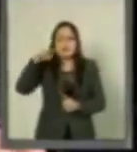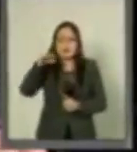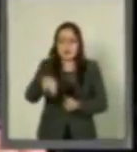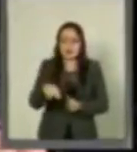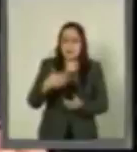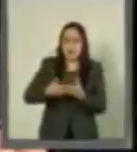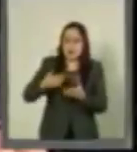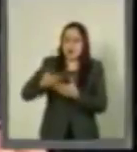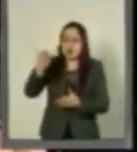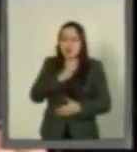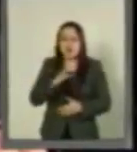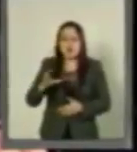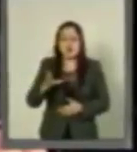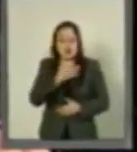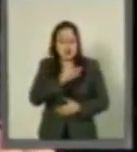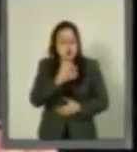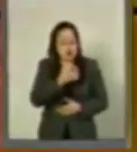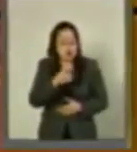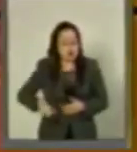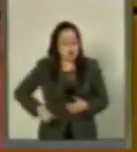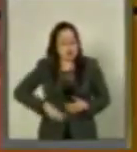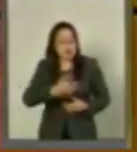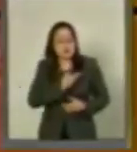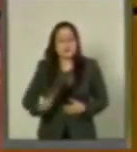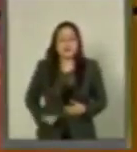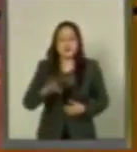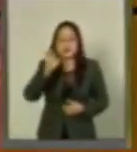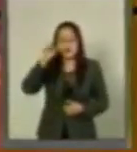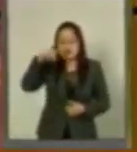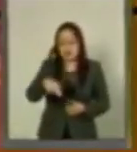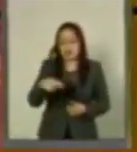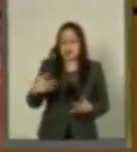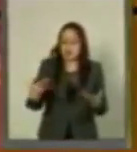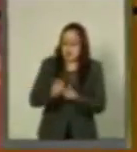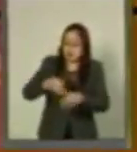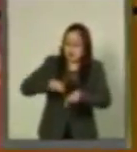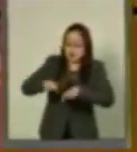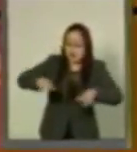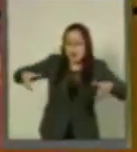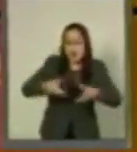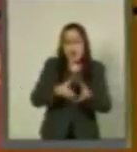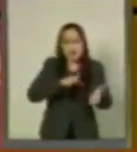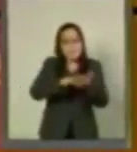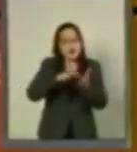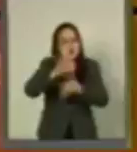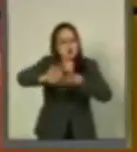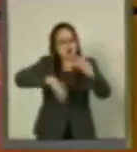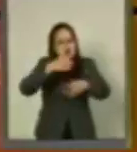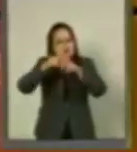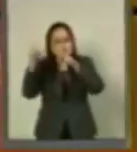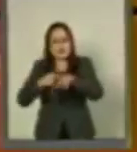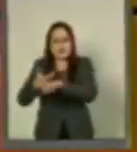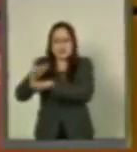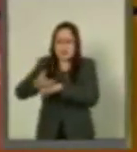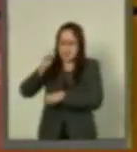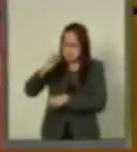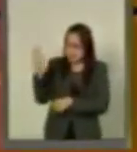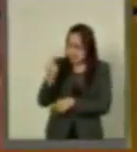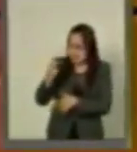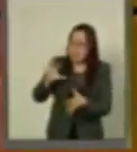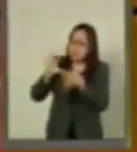que el gobierno del presidente Enrique Peña Nieto trabaje y apoye por igual a todos los estados y municipios cuando así se